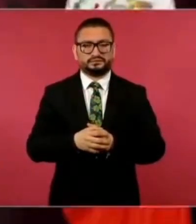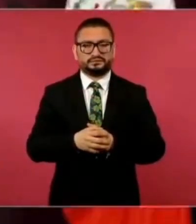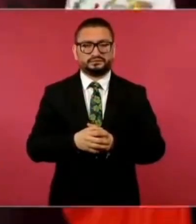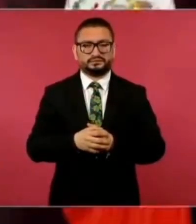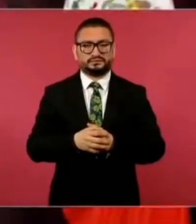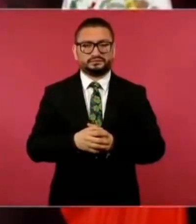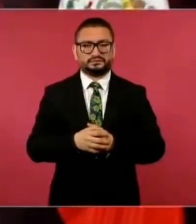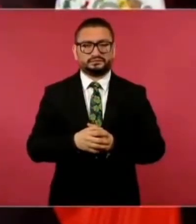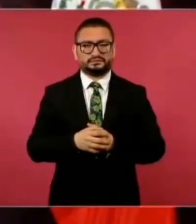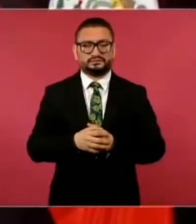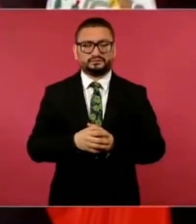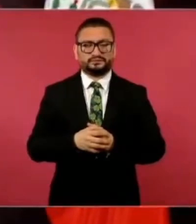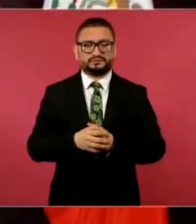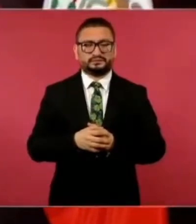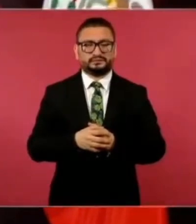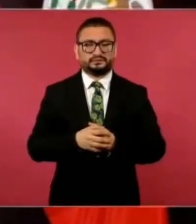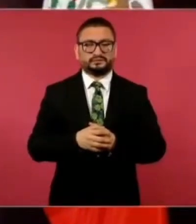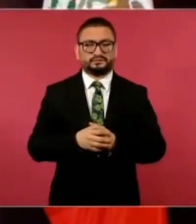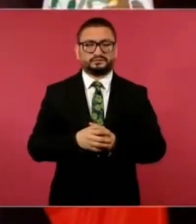y